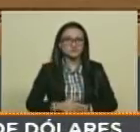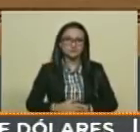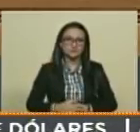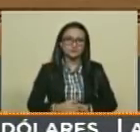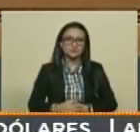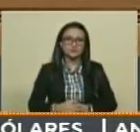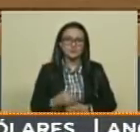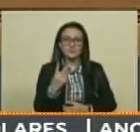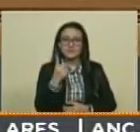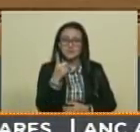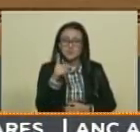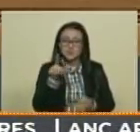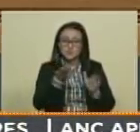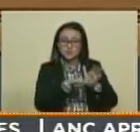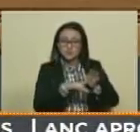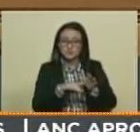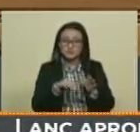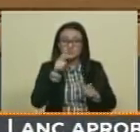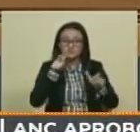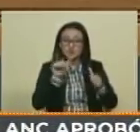por materializar,